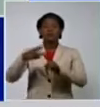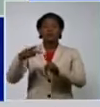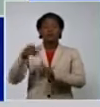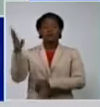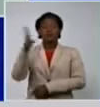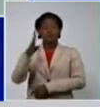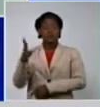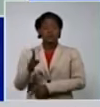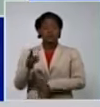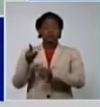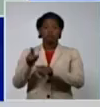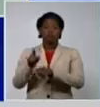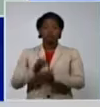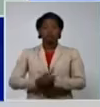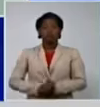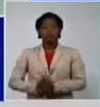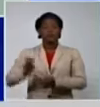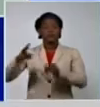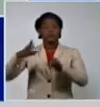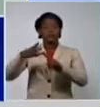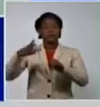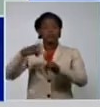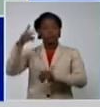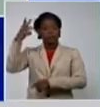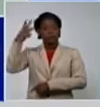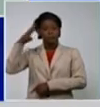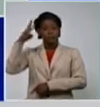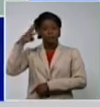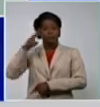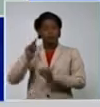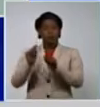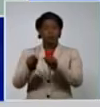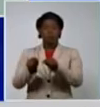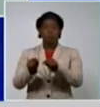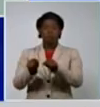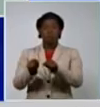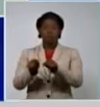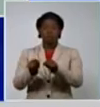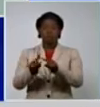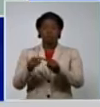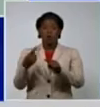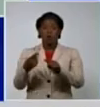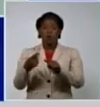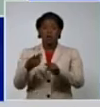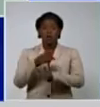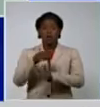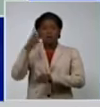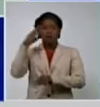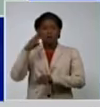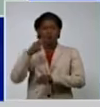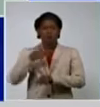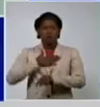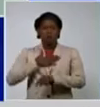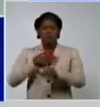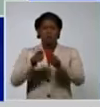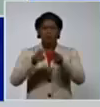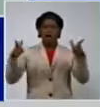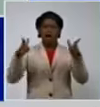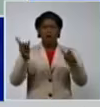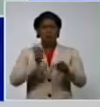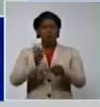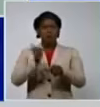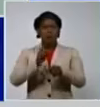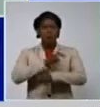254.263 y México, a pesar de que no es de los países más grandes en cuanto a población, es grande pero no de los más